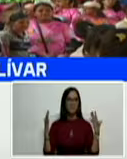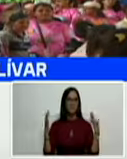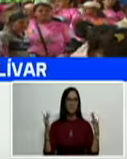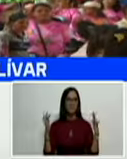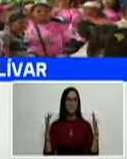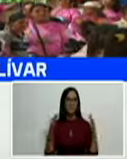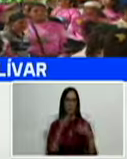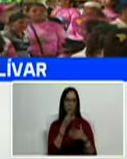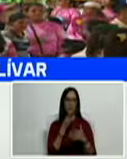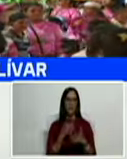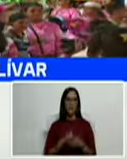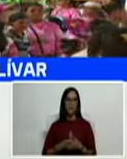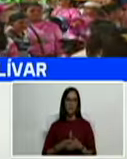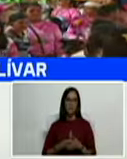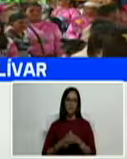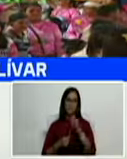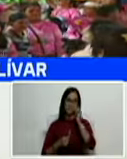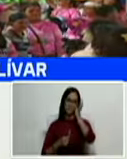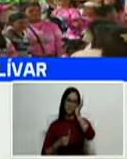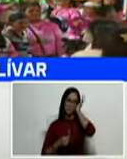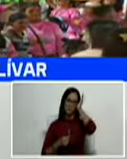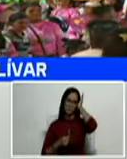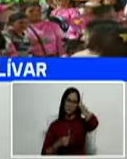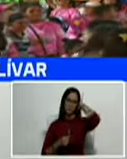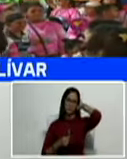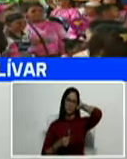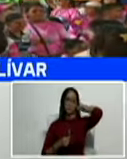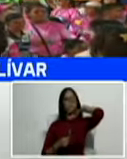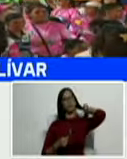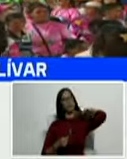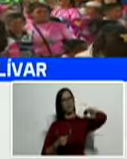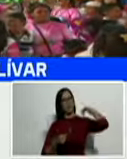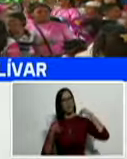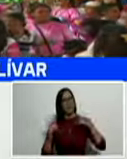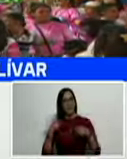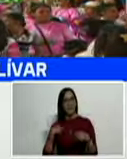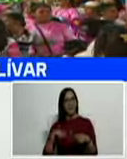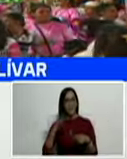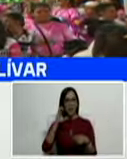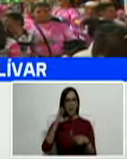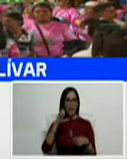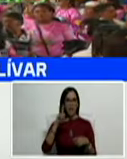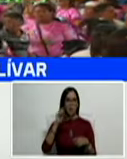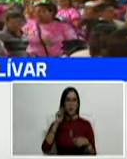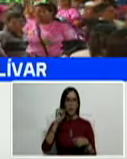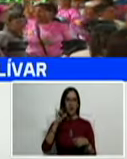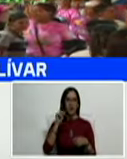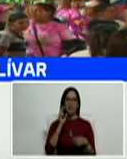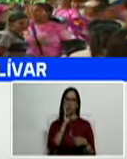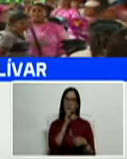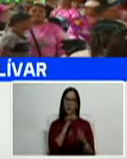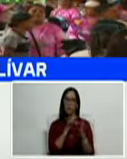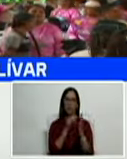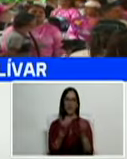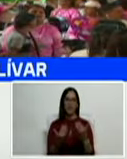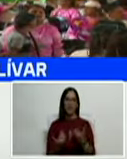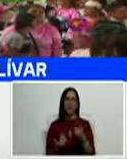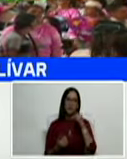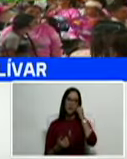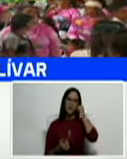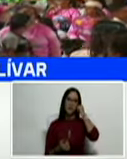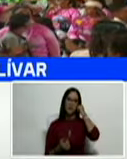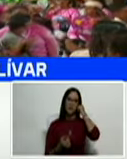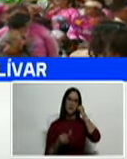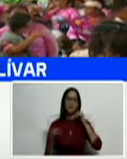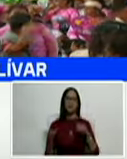Bueno, también tenemos a Eloína, Eloína Montilla, ¿ese apellido de dónde viene? De